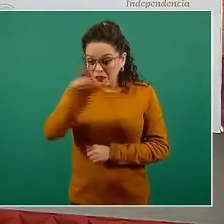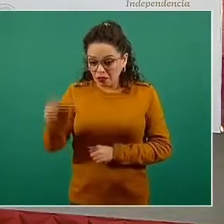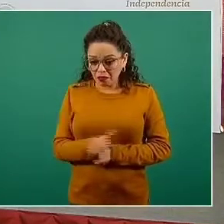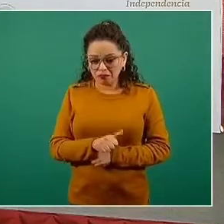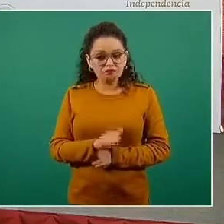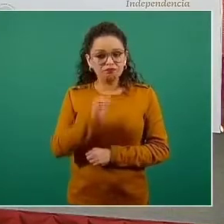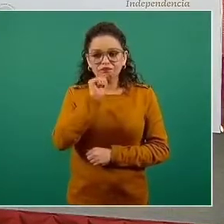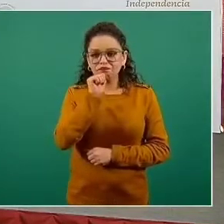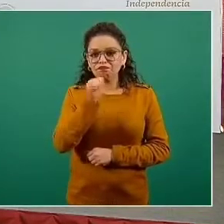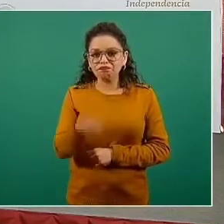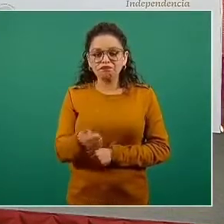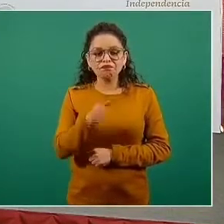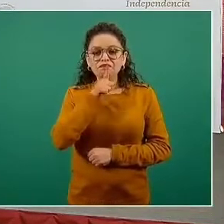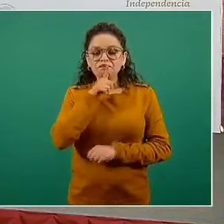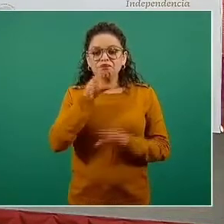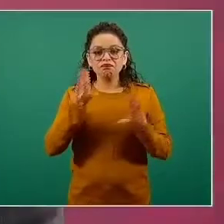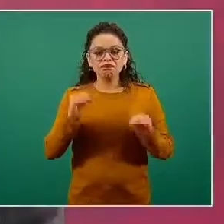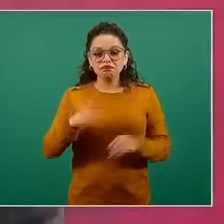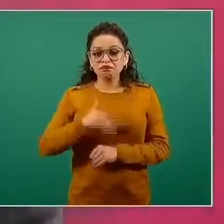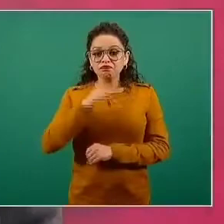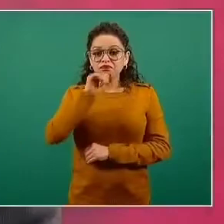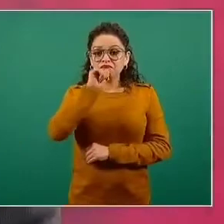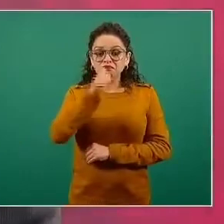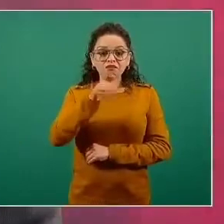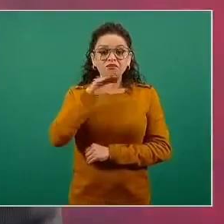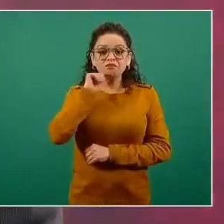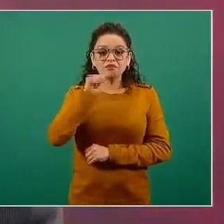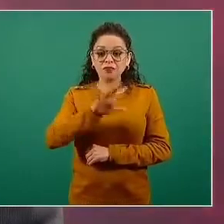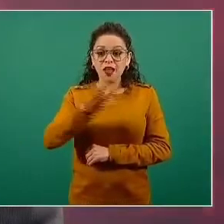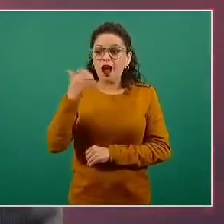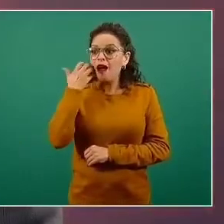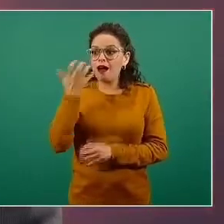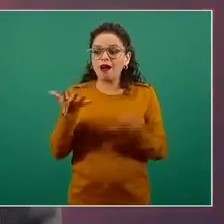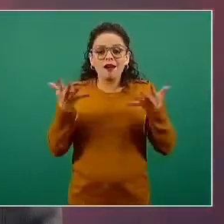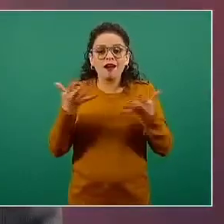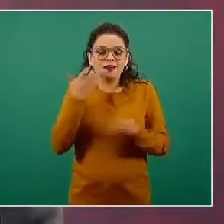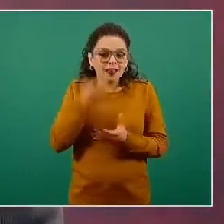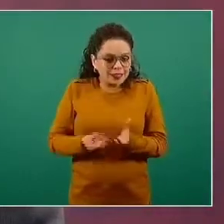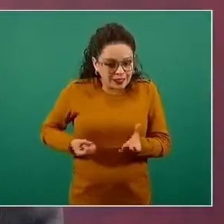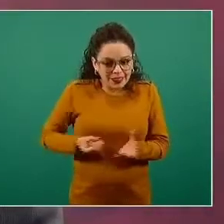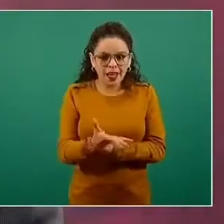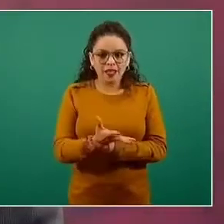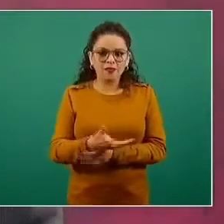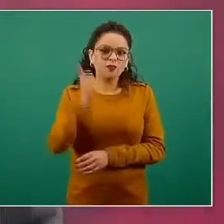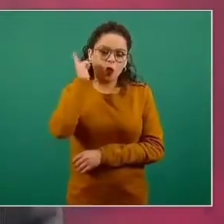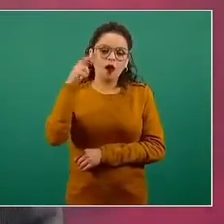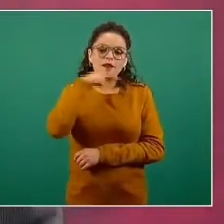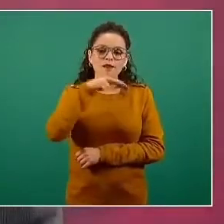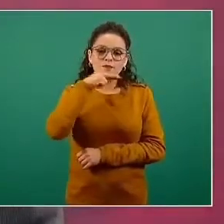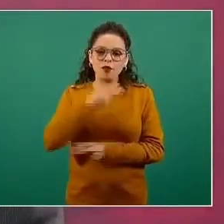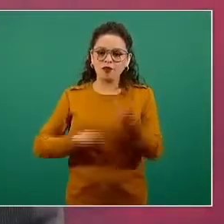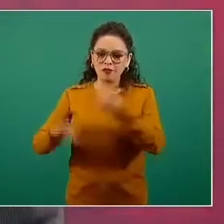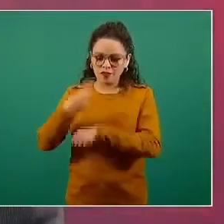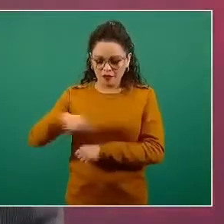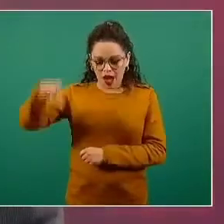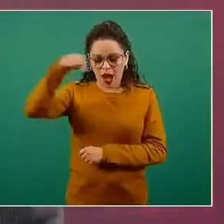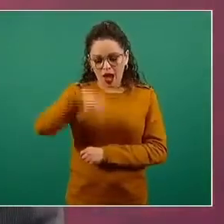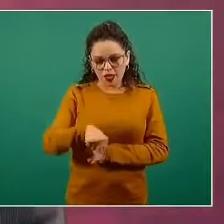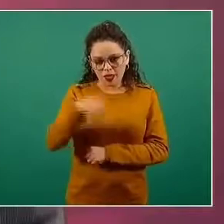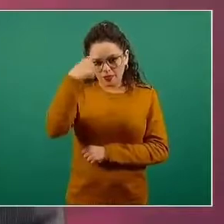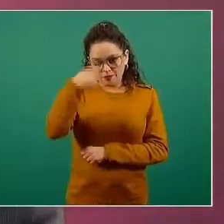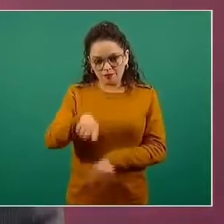Y pues ya quiere salir, ya quiere salir. Esperemos que muy pronto esté aquí con nosotros para